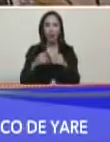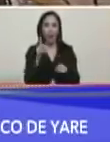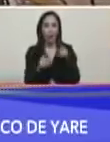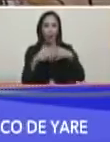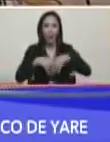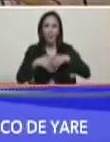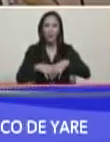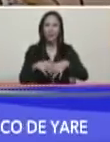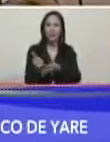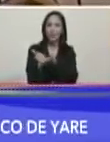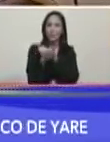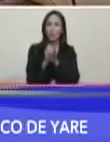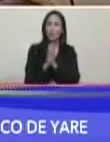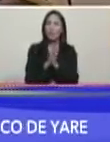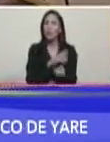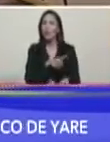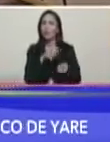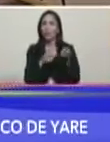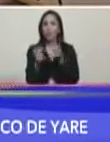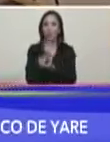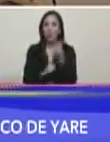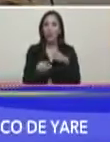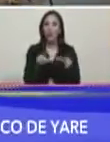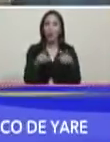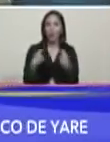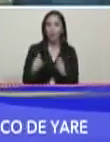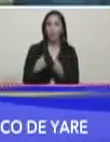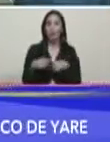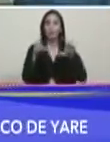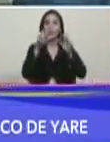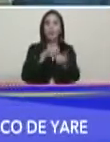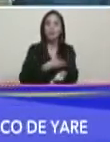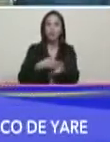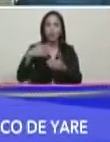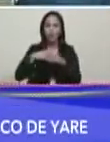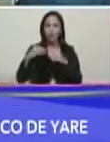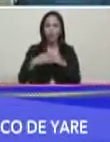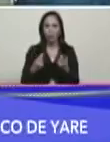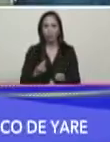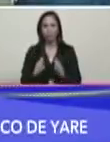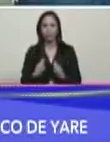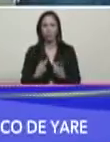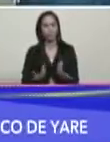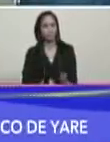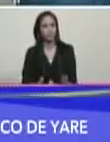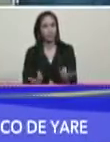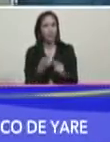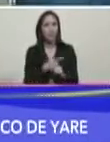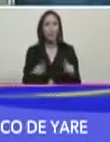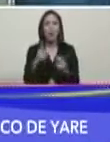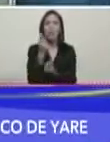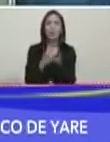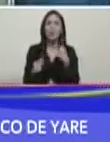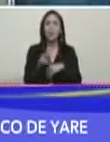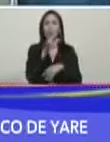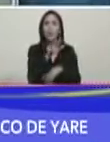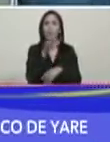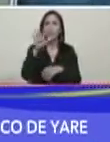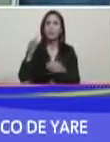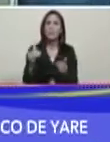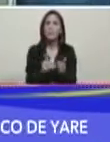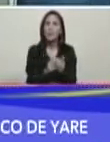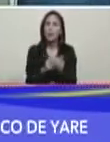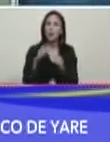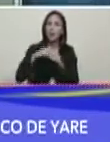algunos contratistas para recuperarla. Y se recuperó con una inversión de 36 mil dólares.